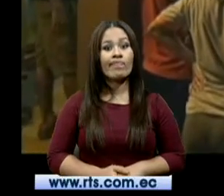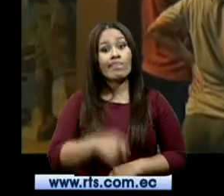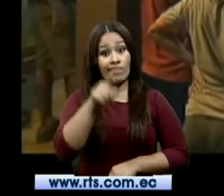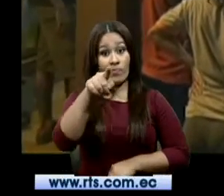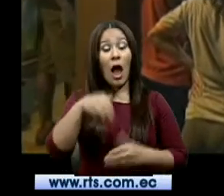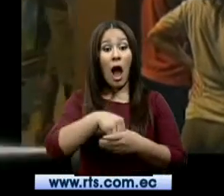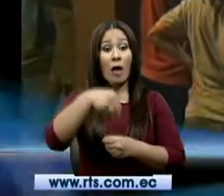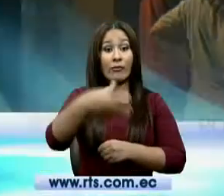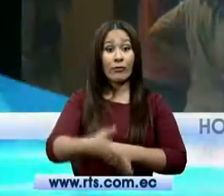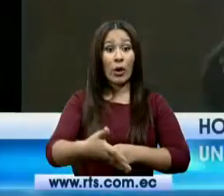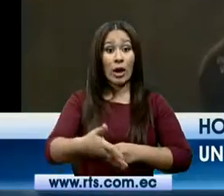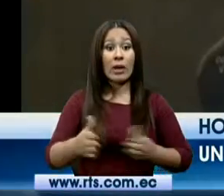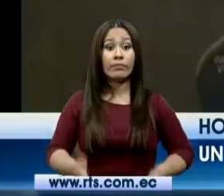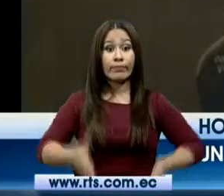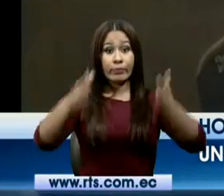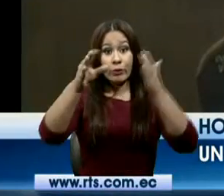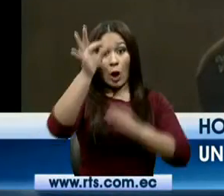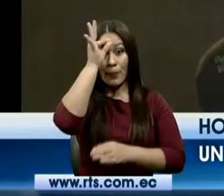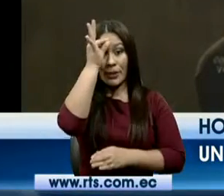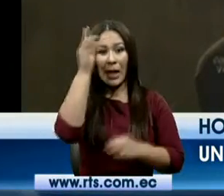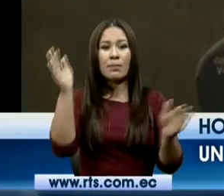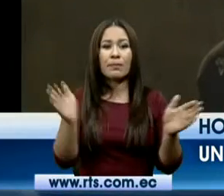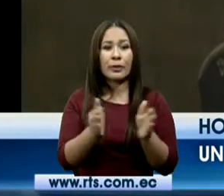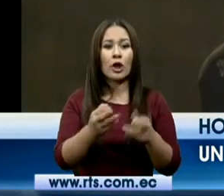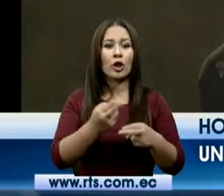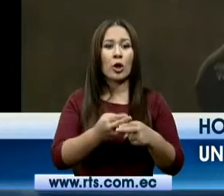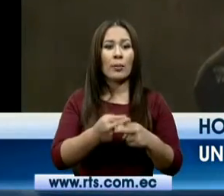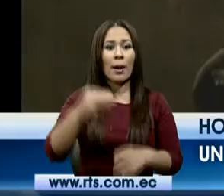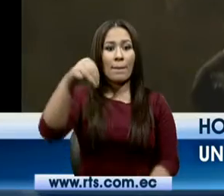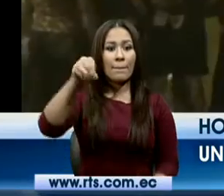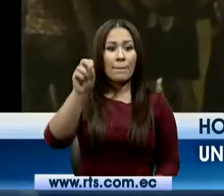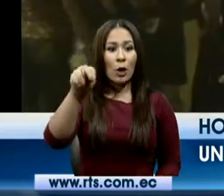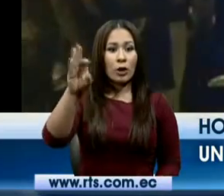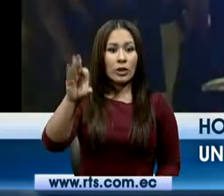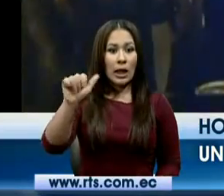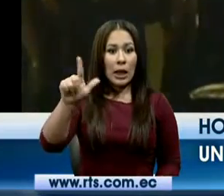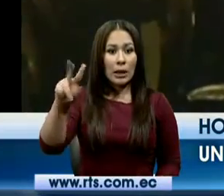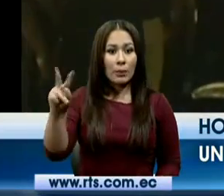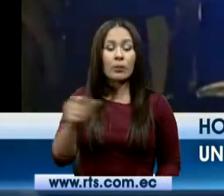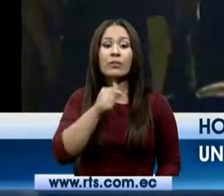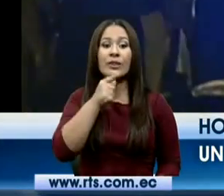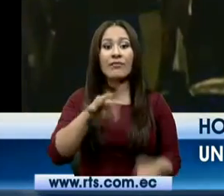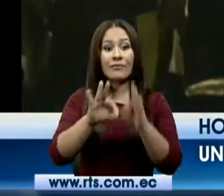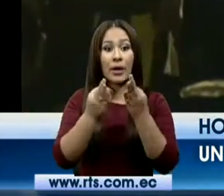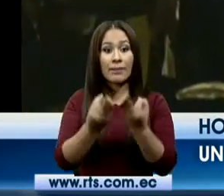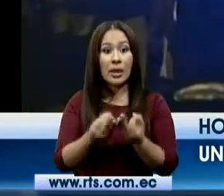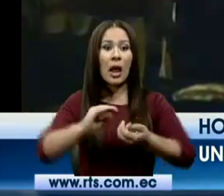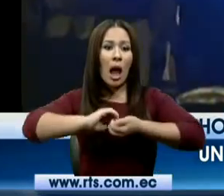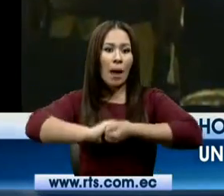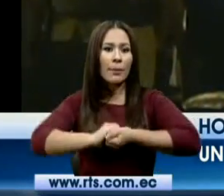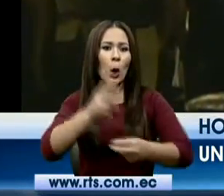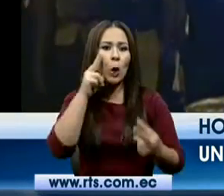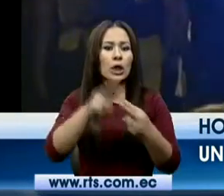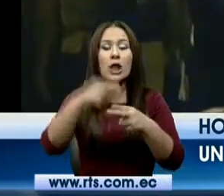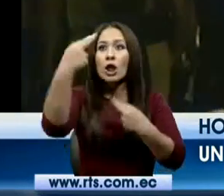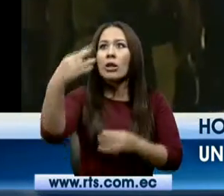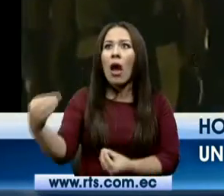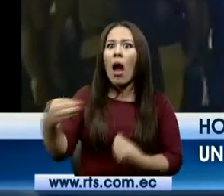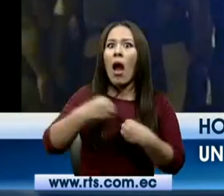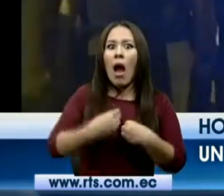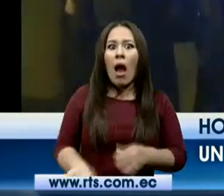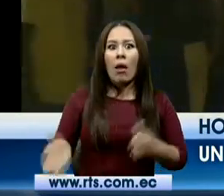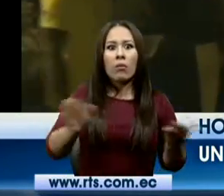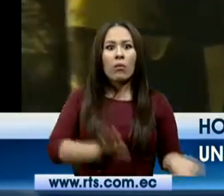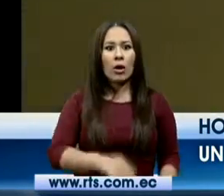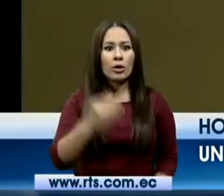En los exteriores del subcentro de salud del Cantón Montalvo, familiares, amigos y habitantes del sector conocían la noticia de la muerte del